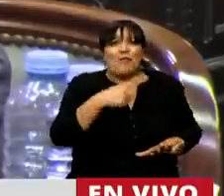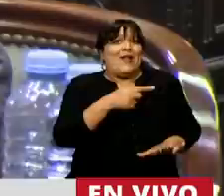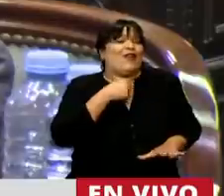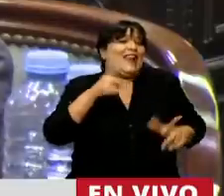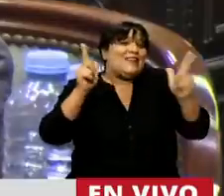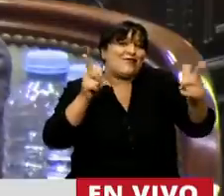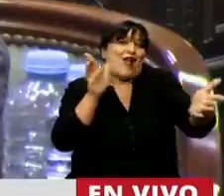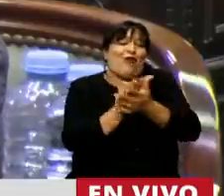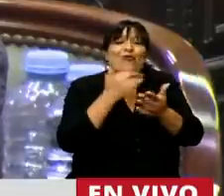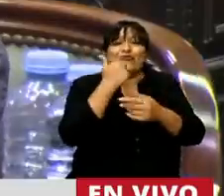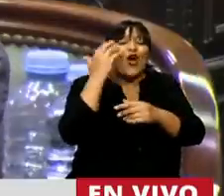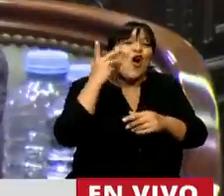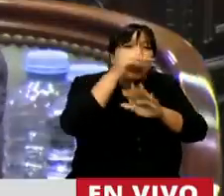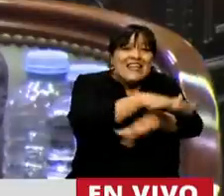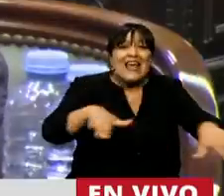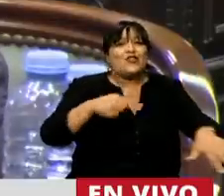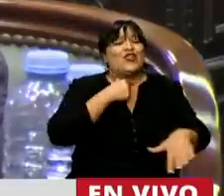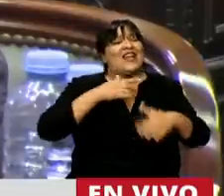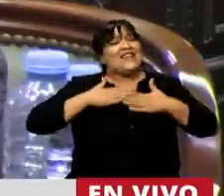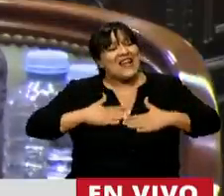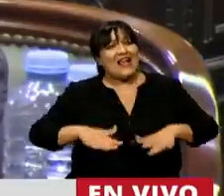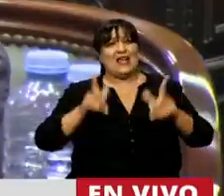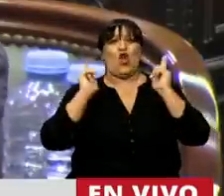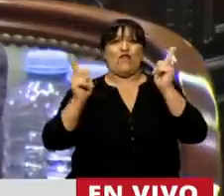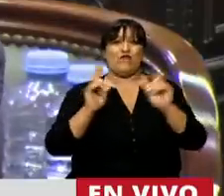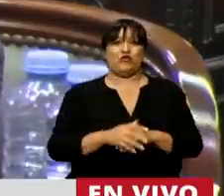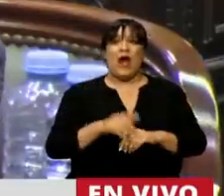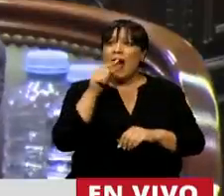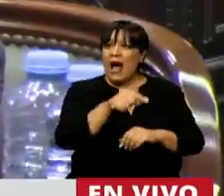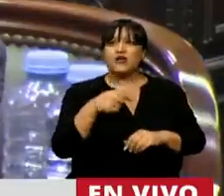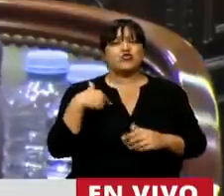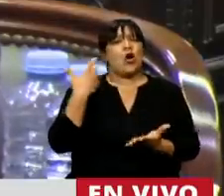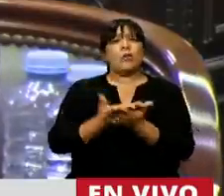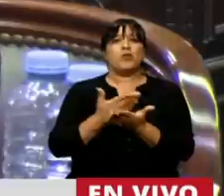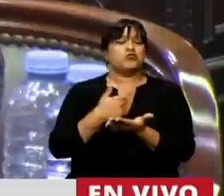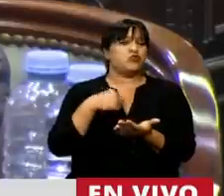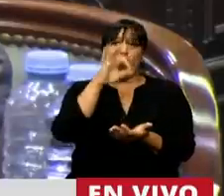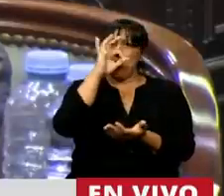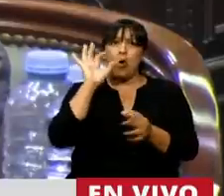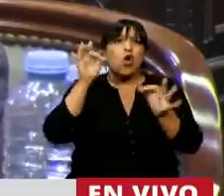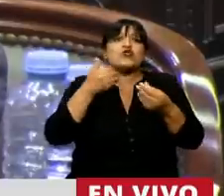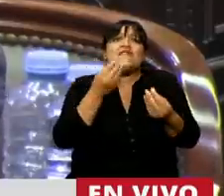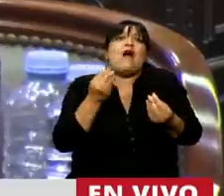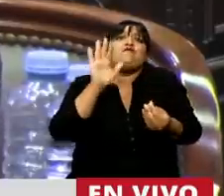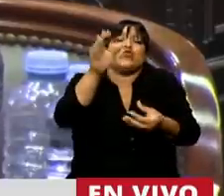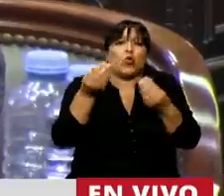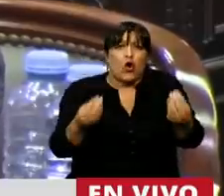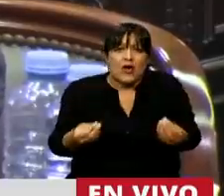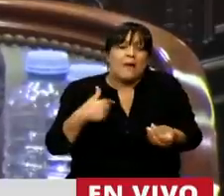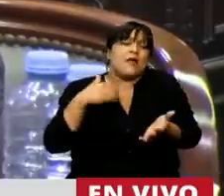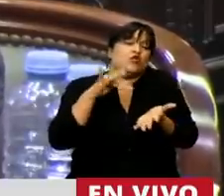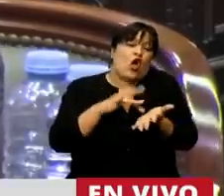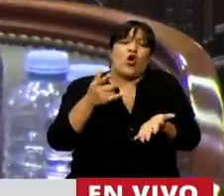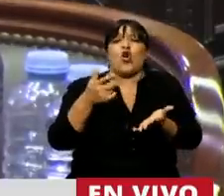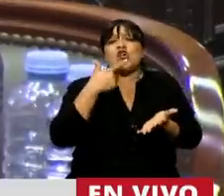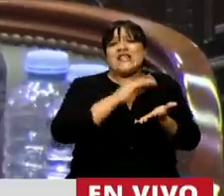sus nietos, quieren disfrutarlo con tranquilidad. Y ahí me propuse, yo nunca sabía qué iba a ser de mi destino, me tocó alguna vez ser